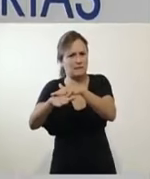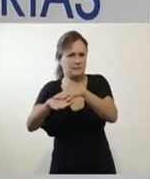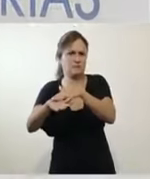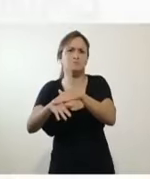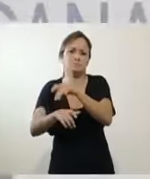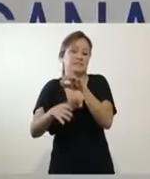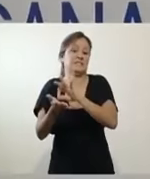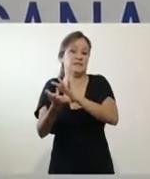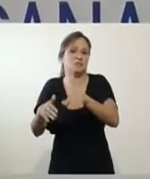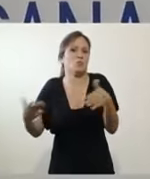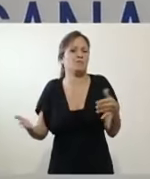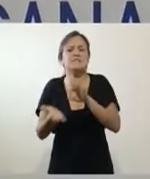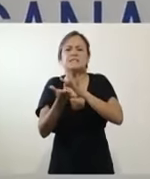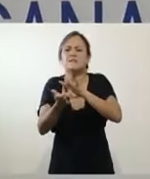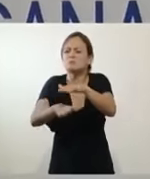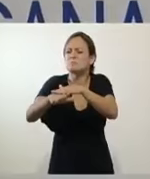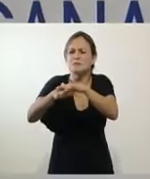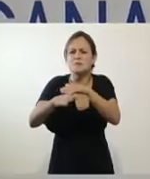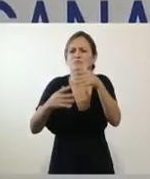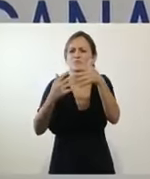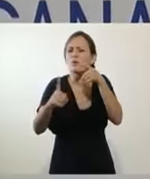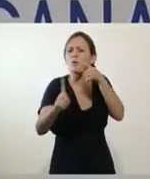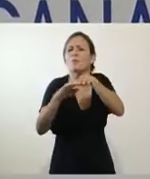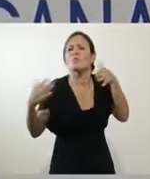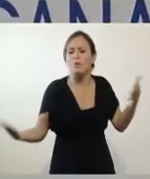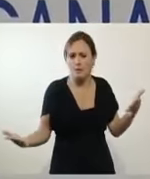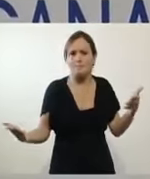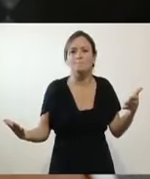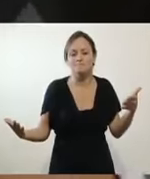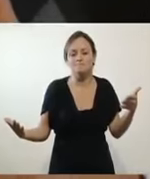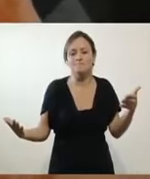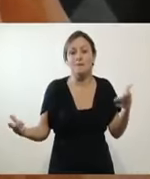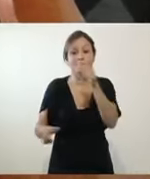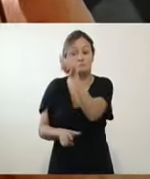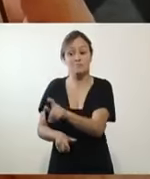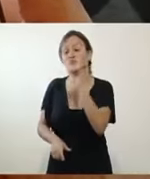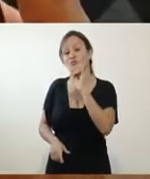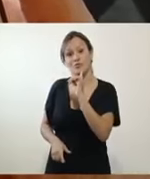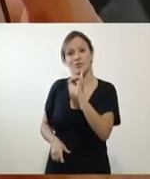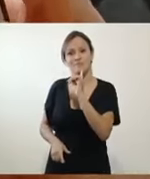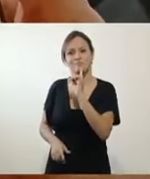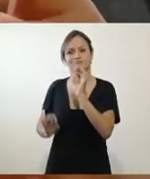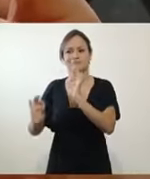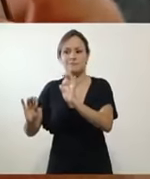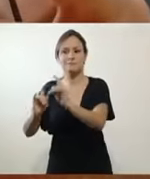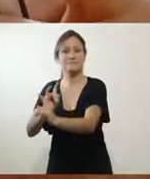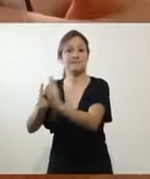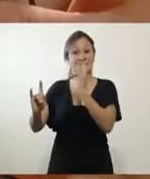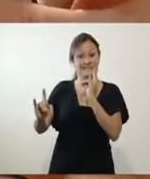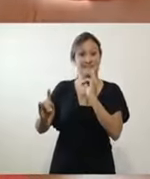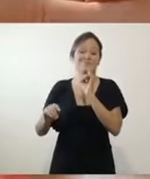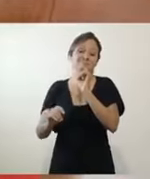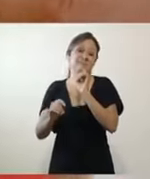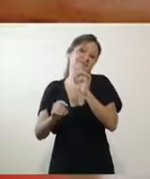servicio. Básicamente el servicio lo que consiste es la persona sorda, cuando llama al teléfono